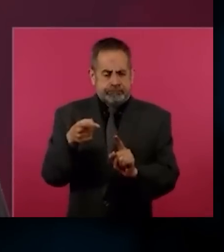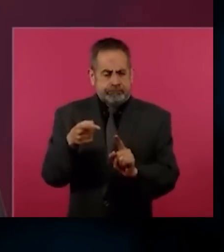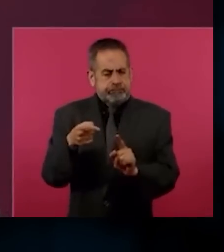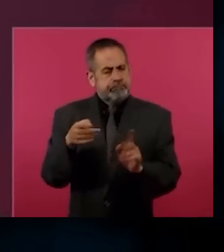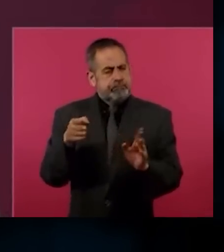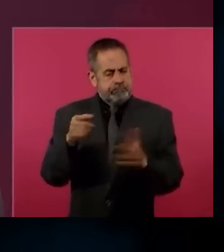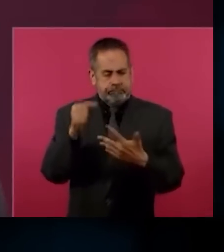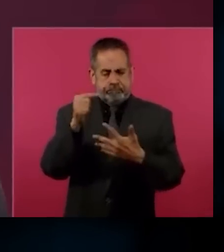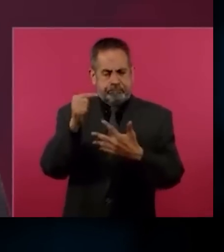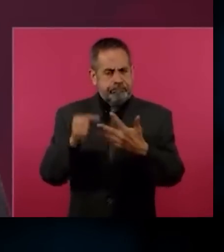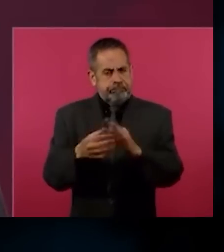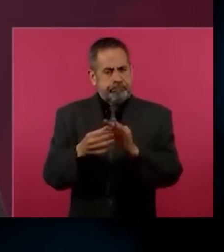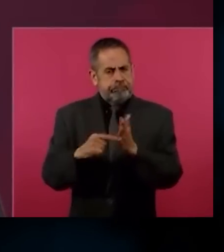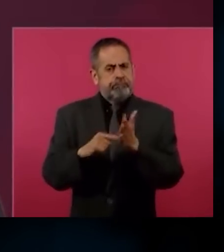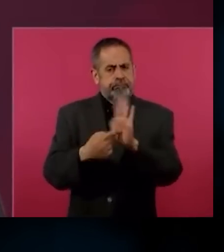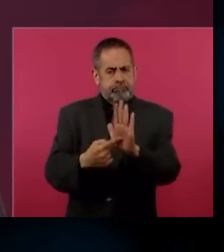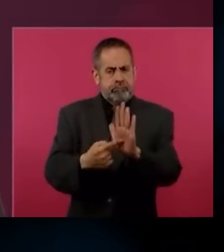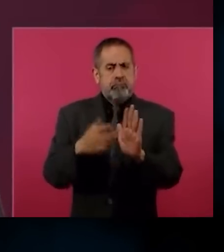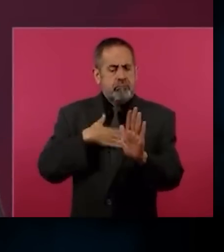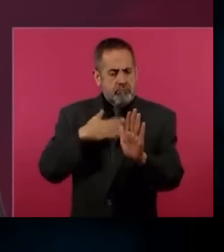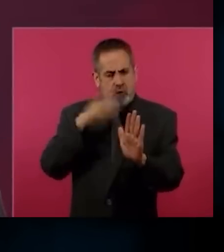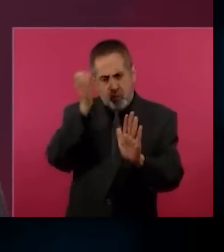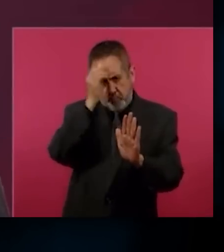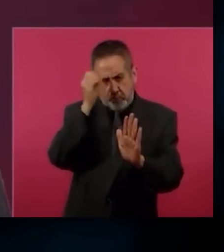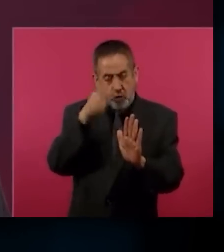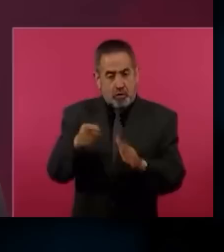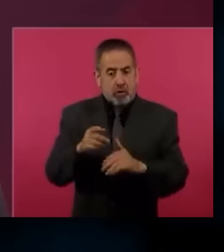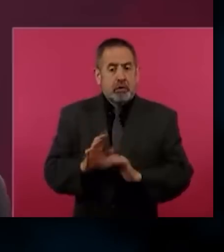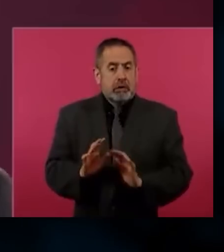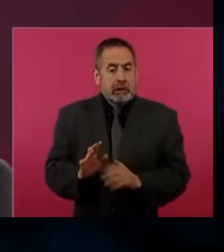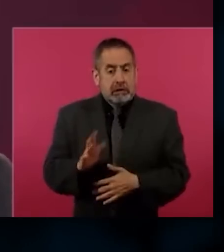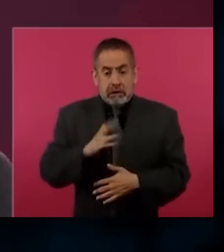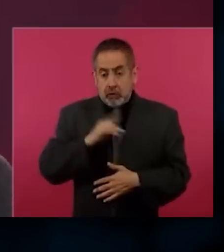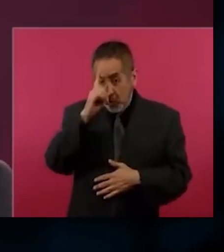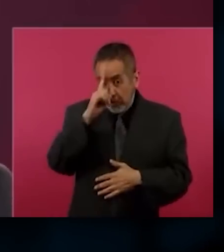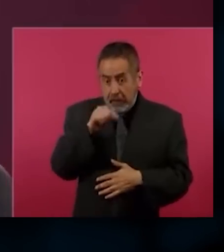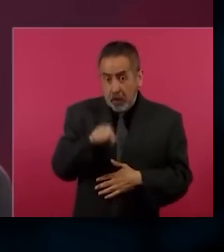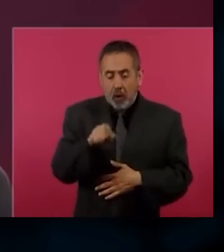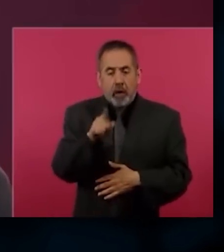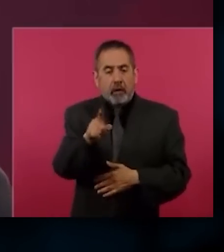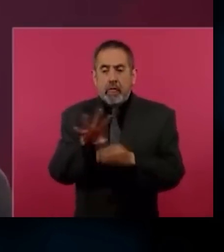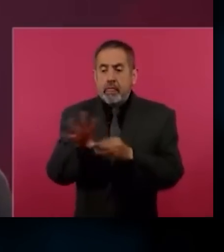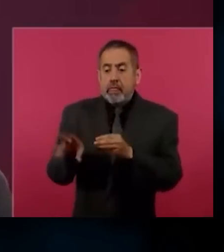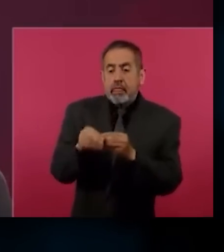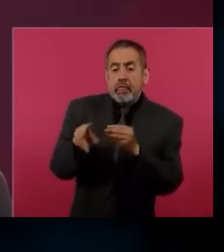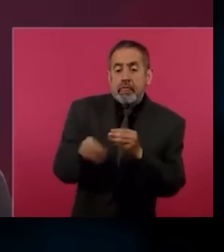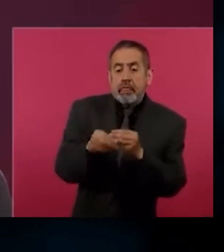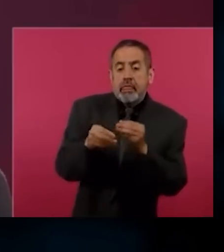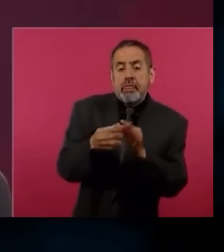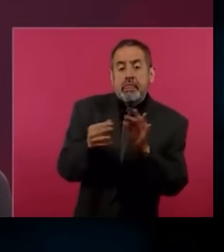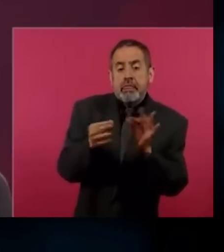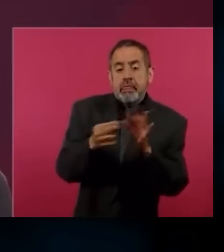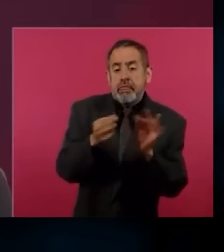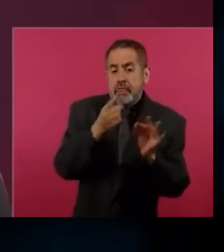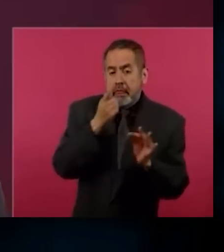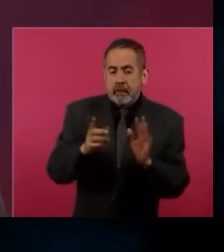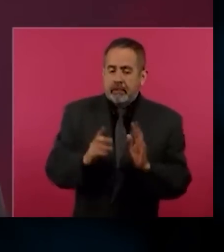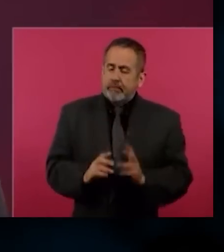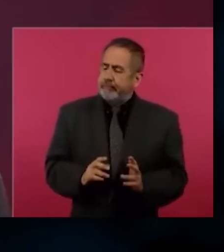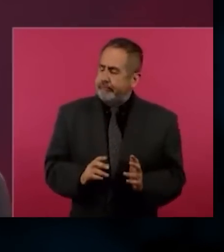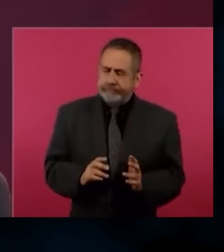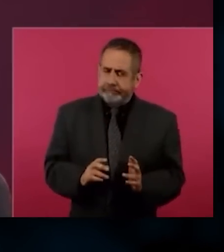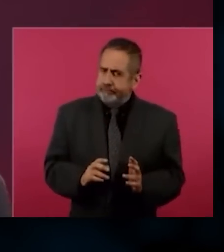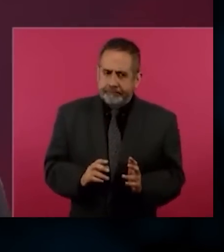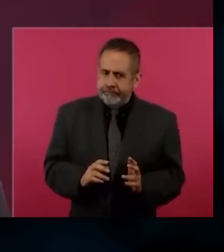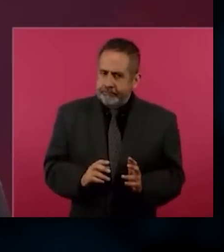de dar a conocer mi punto de vista. Y creo que esos añadidos... Sí, no tienen que